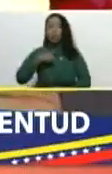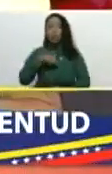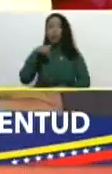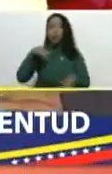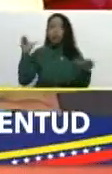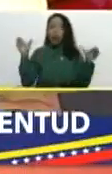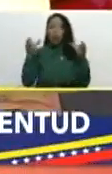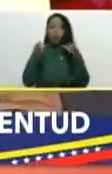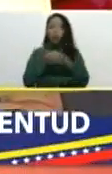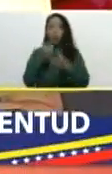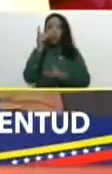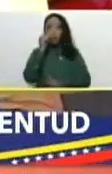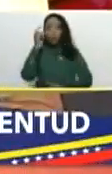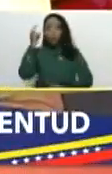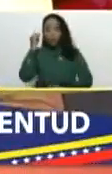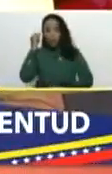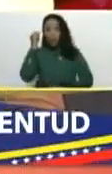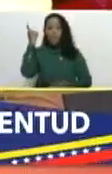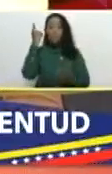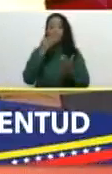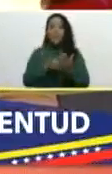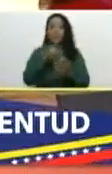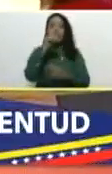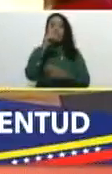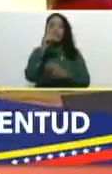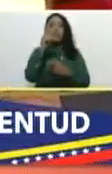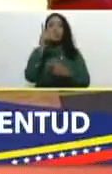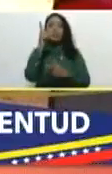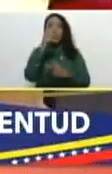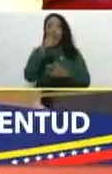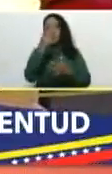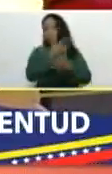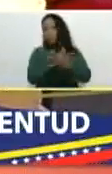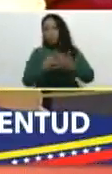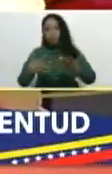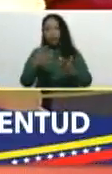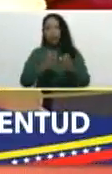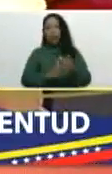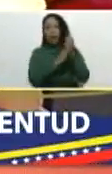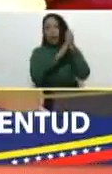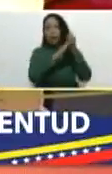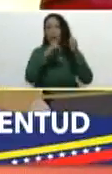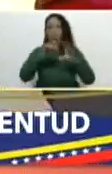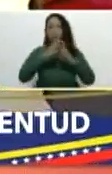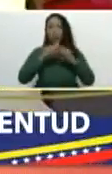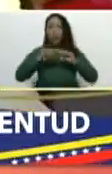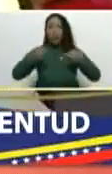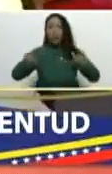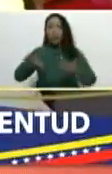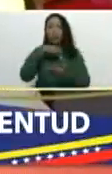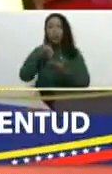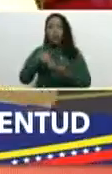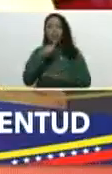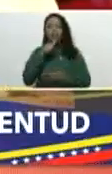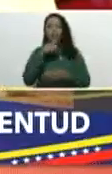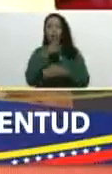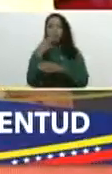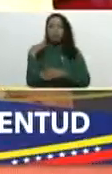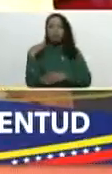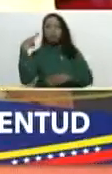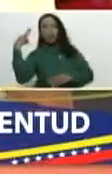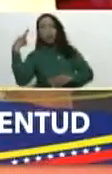reunidos y reunidas, los 1.100 delegados y delegadas de todo el territorio nacional, quienes fueron electos